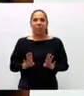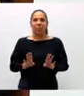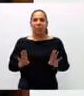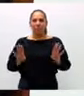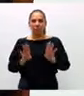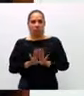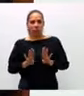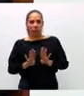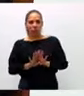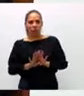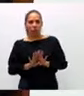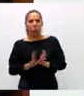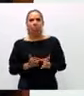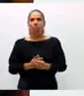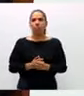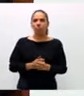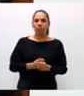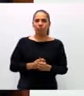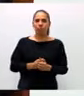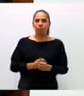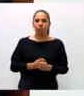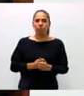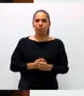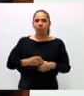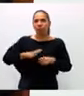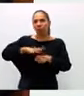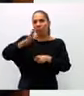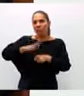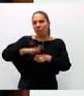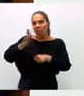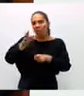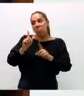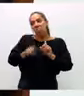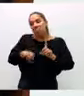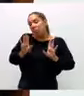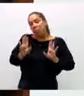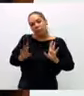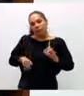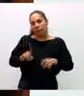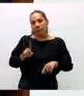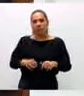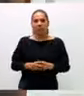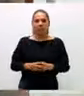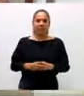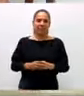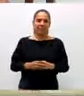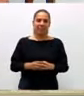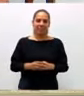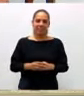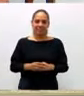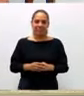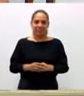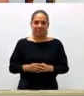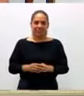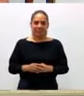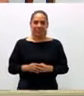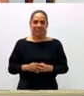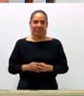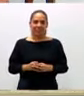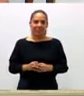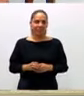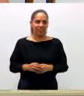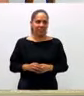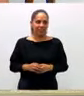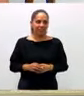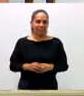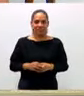pasar con más o con mayor o menor profundidad. Gracias, maestra. Si le parece, vamos a